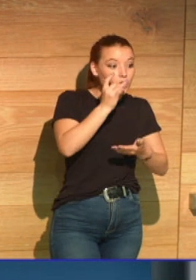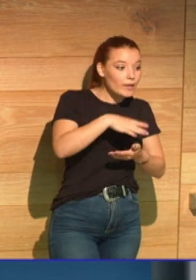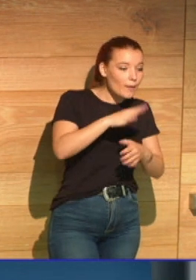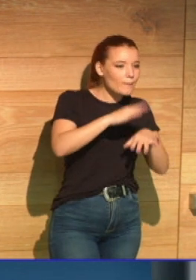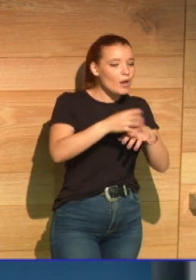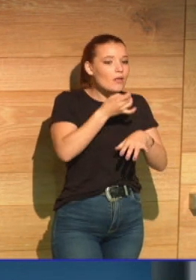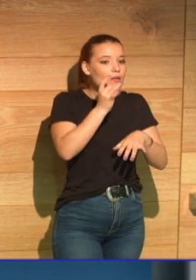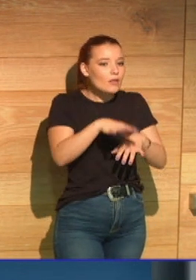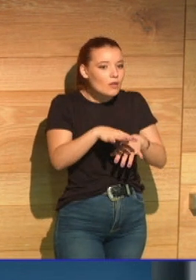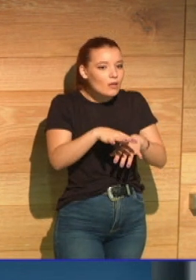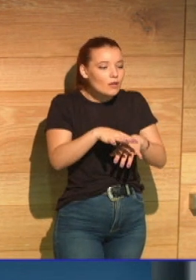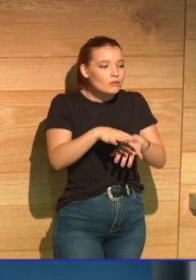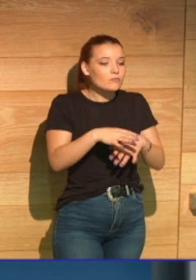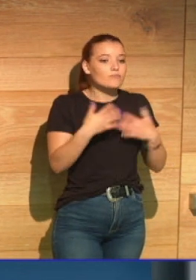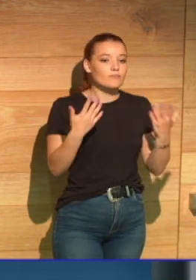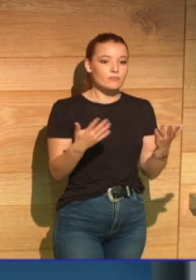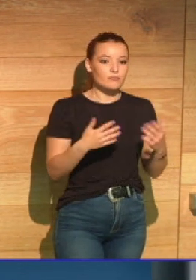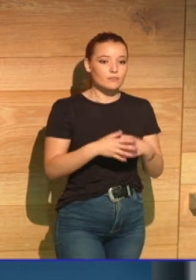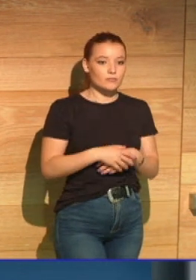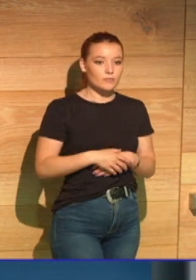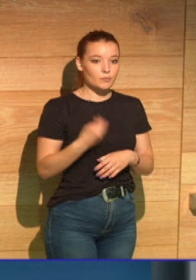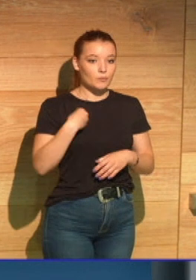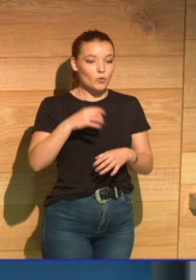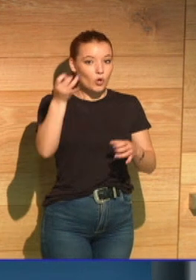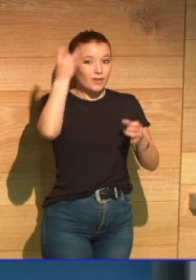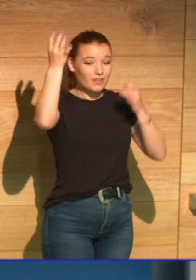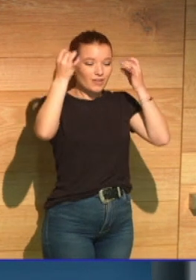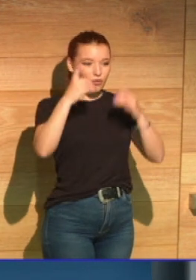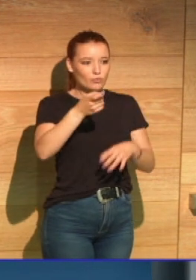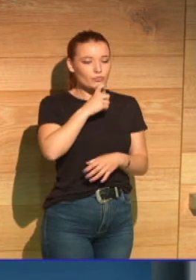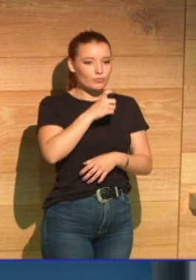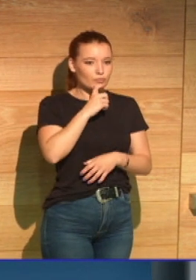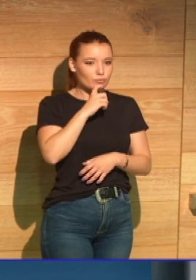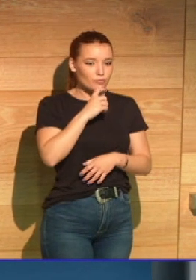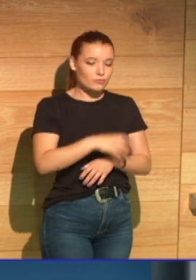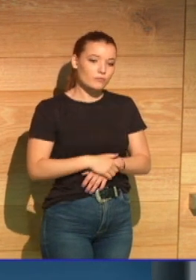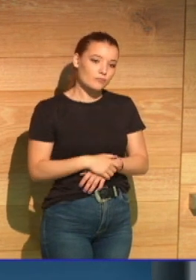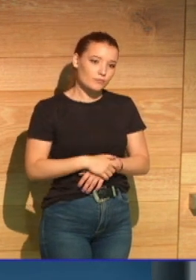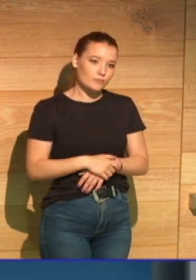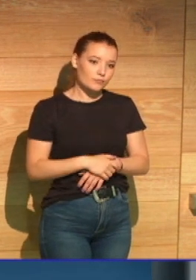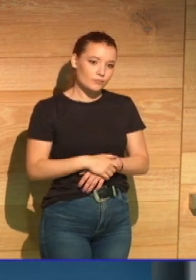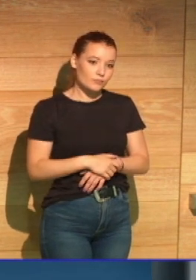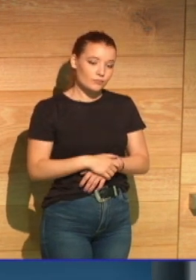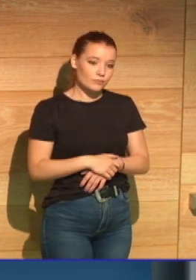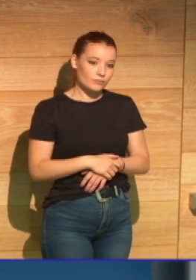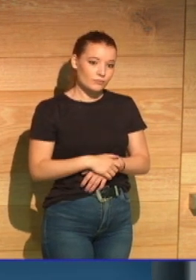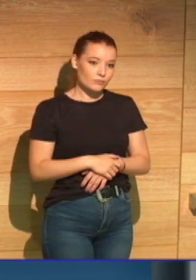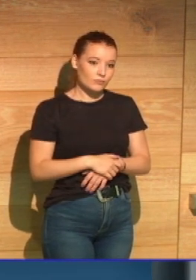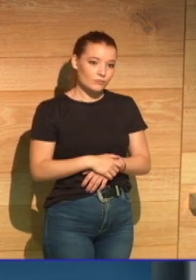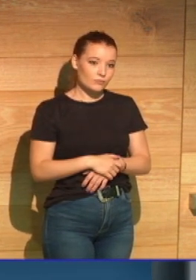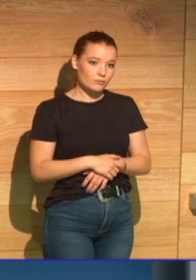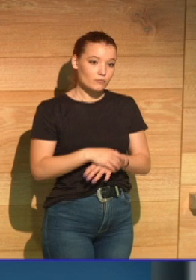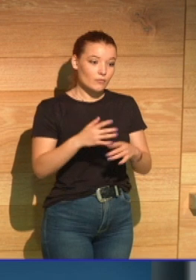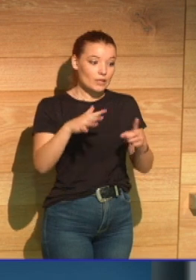quién, para quiénes, ¿no? Haciendo más compleja la idea de los museos nacionales y del patrimonio, por lo menos en América Latina, desde su mirada. En